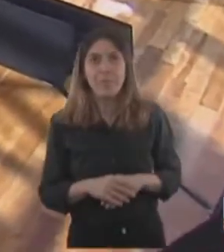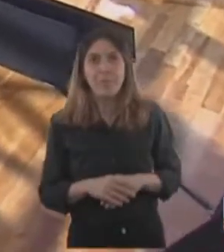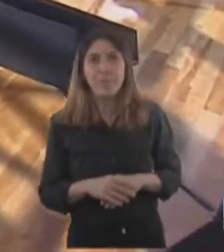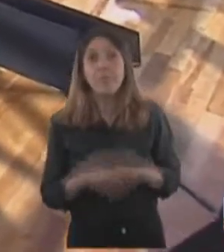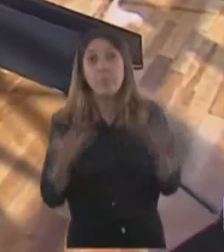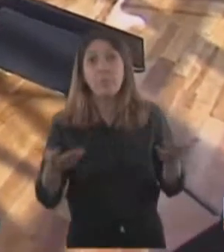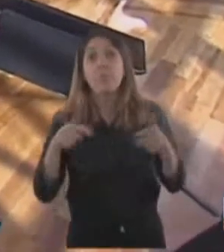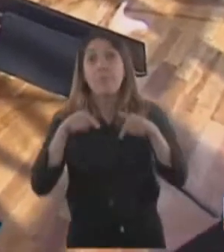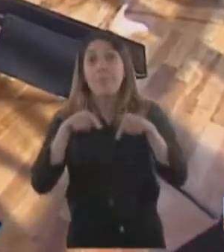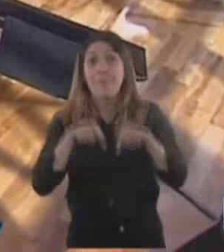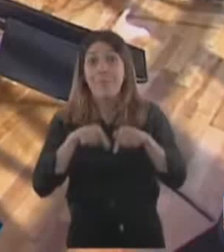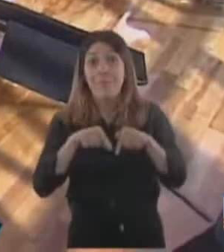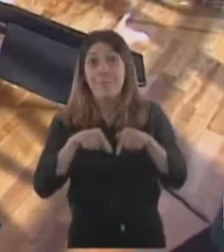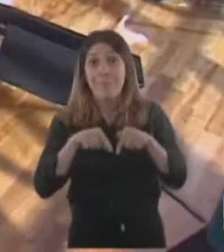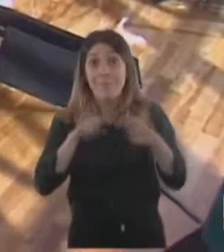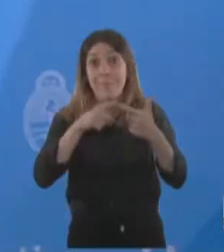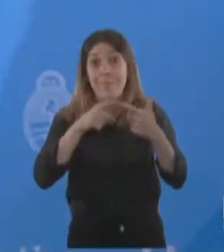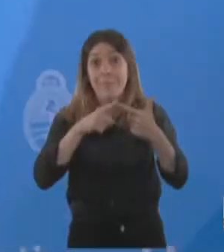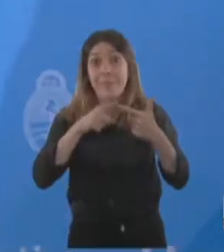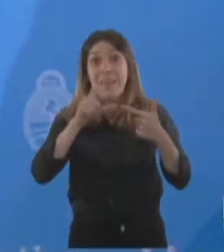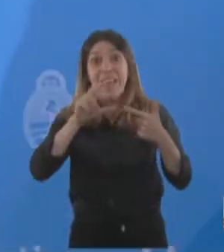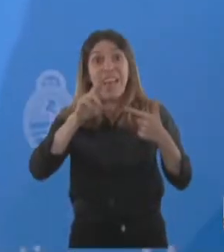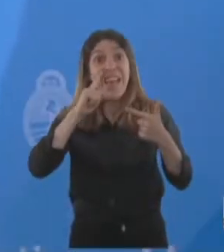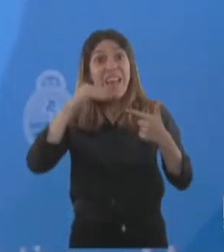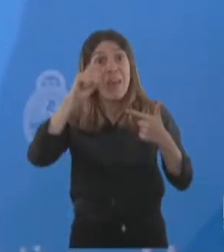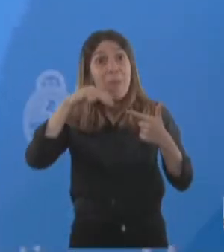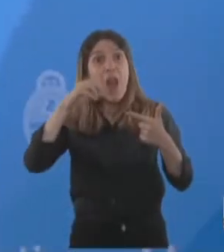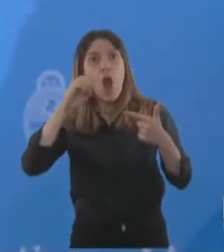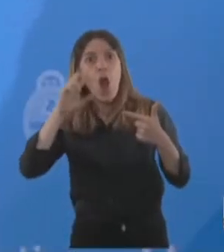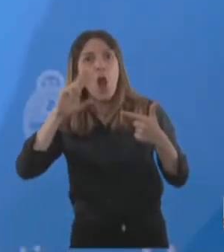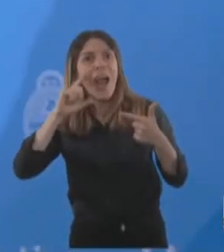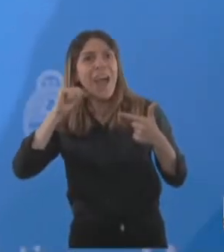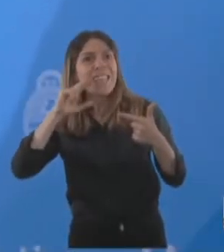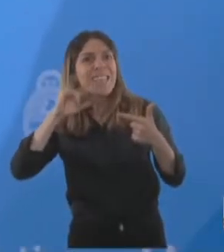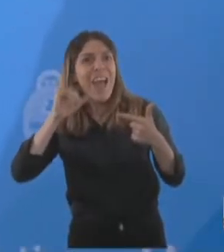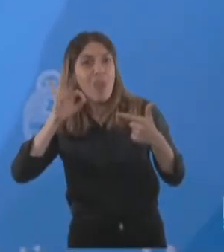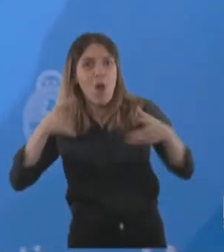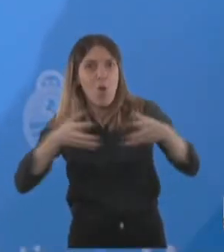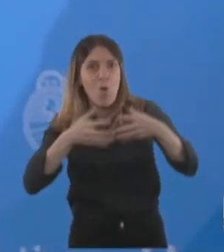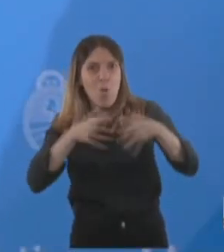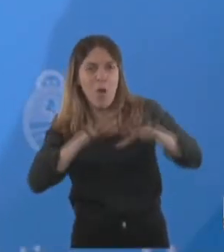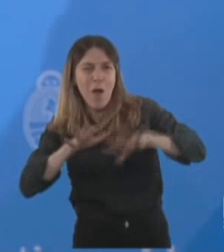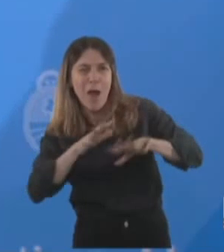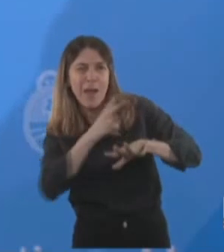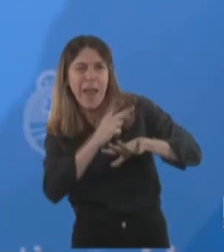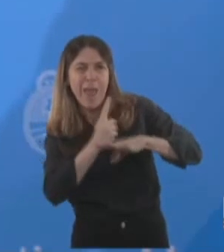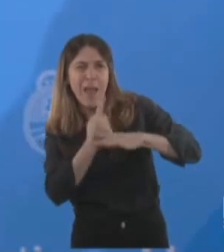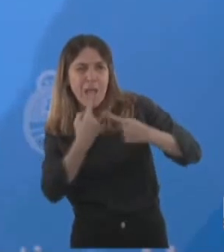Si algo tiene el crimen organizado, es precisamente esa